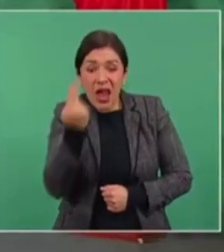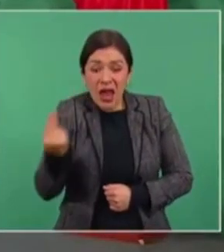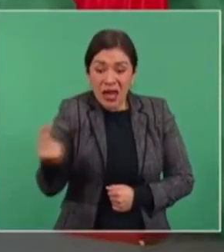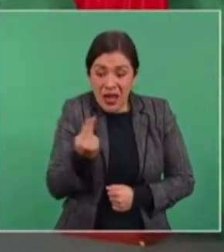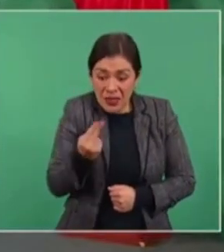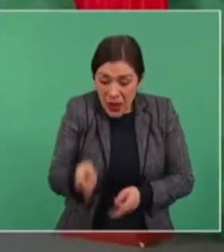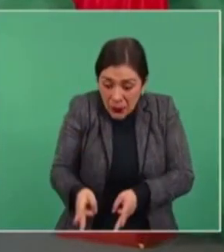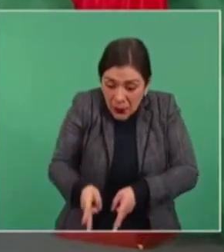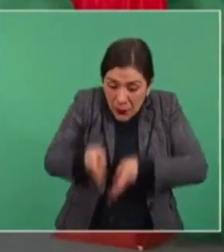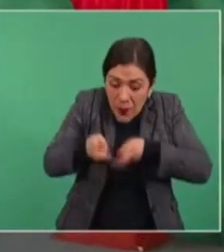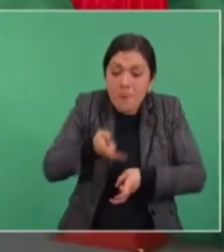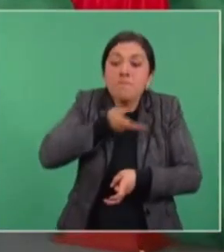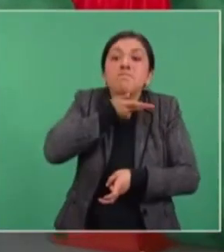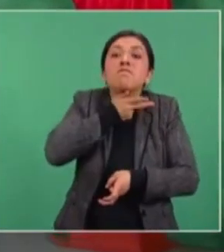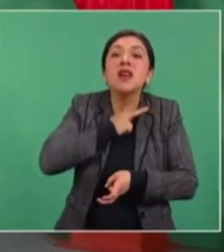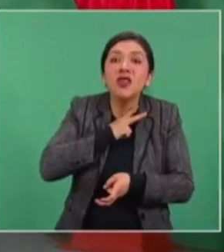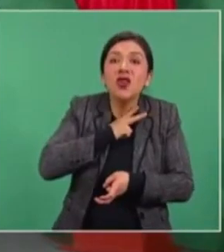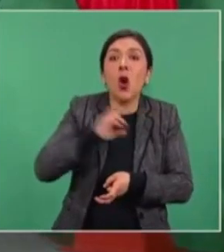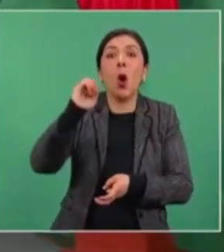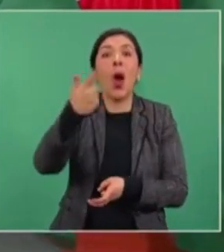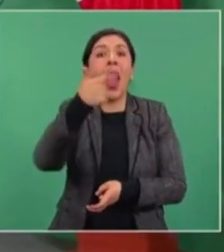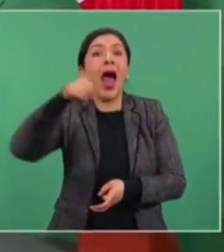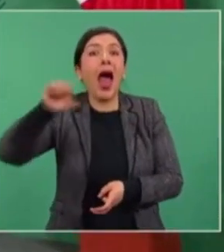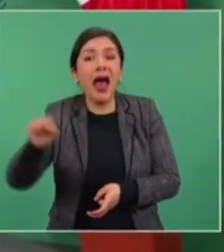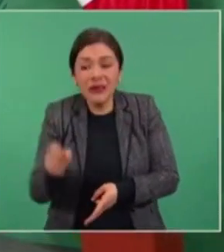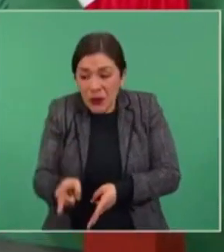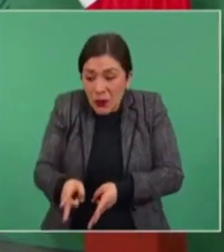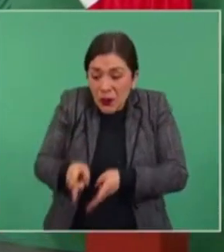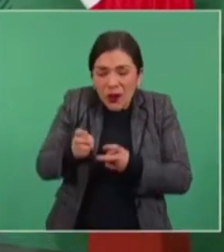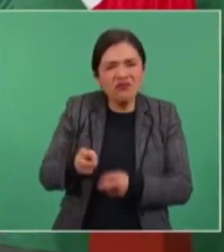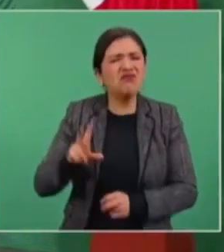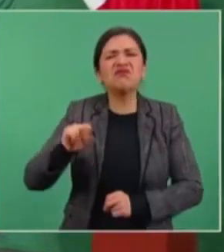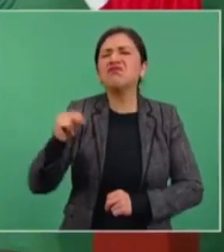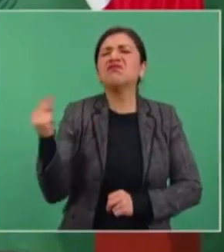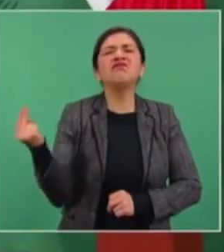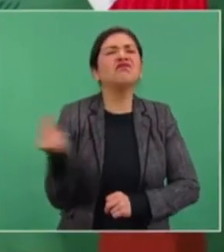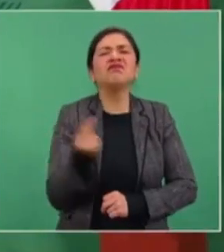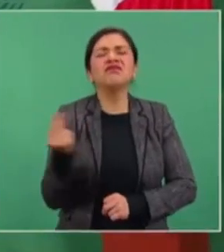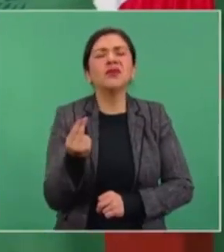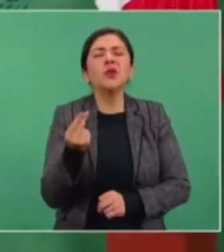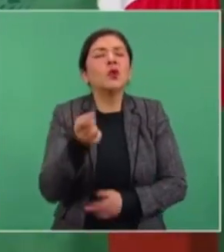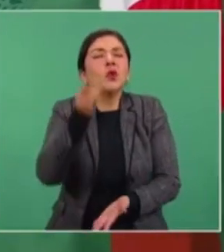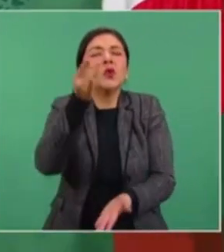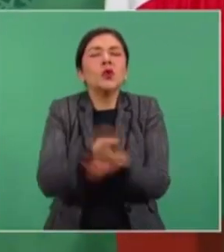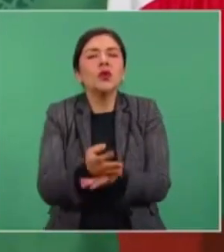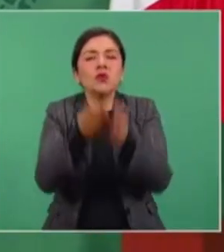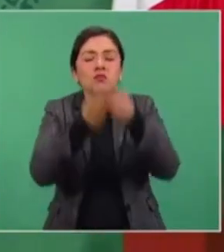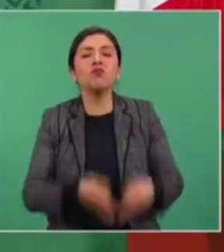o extraer gas. Lo que les importaba eran los contratos